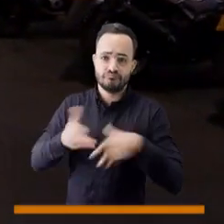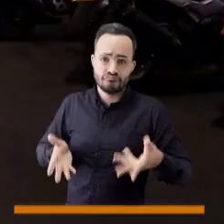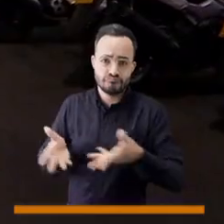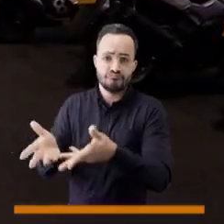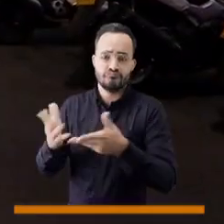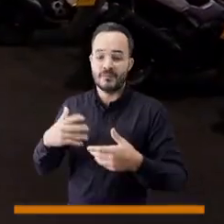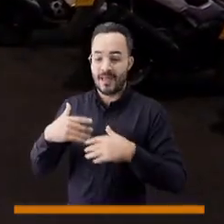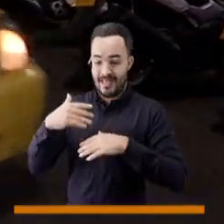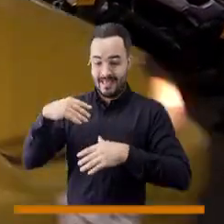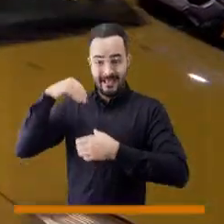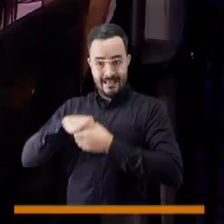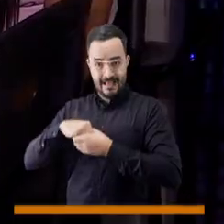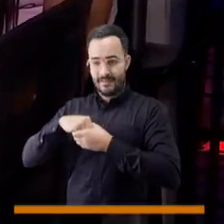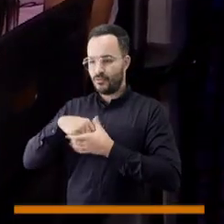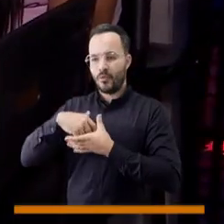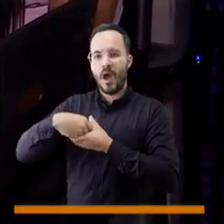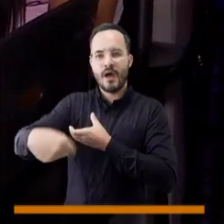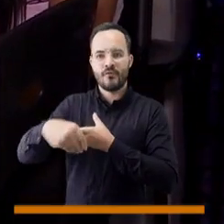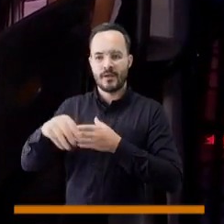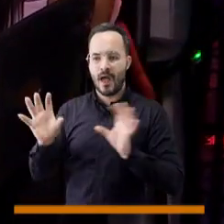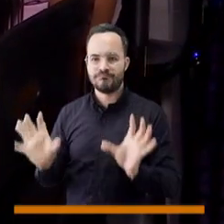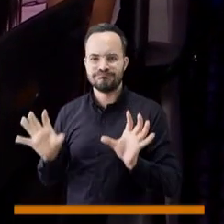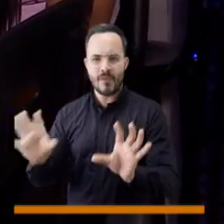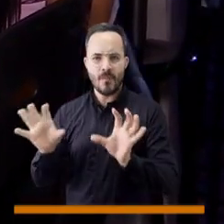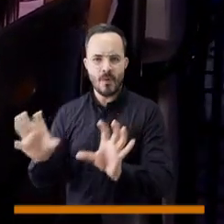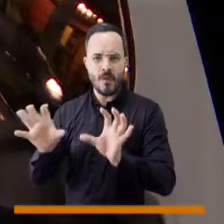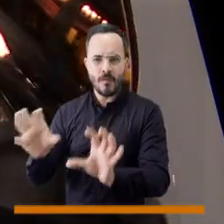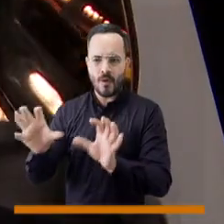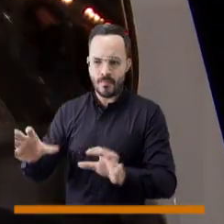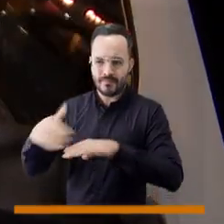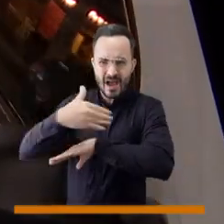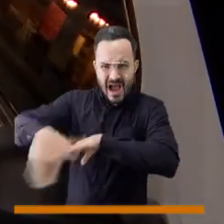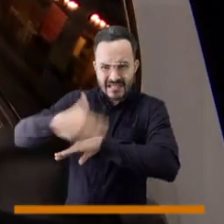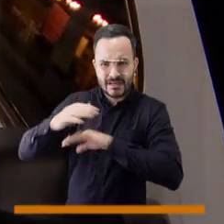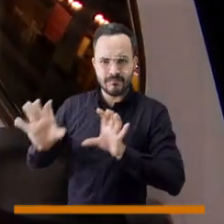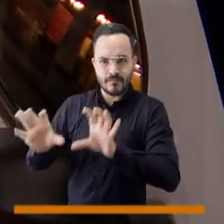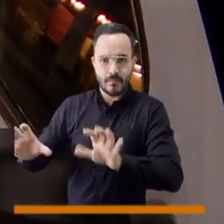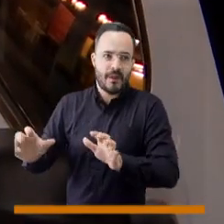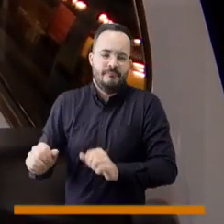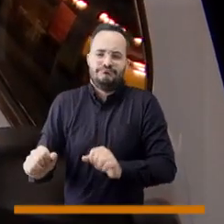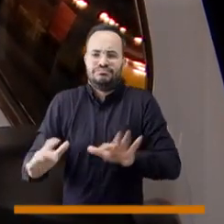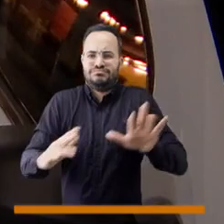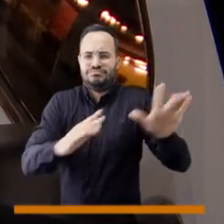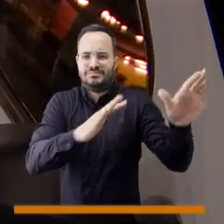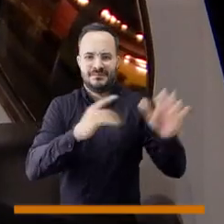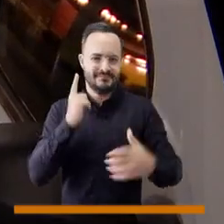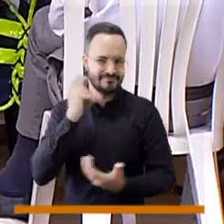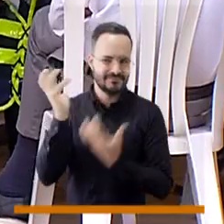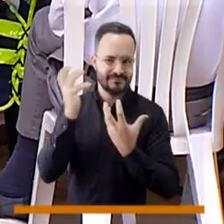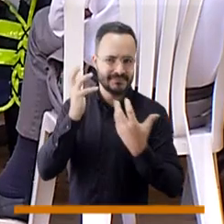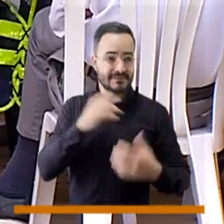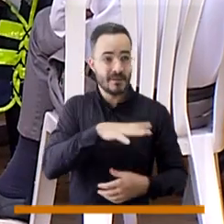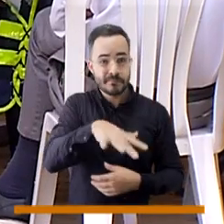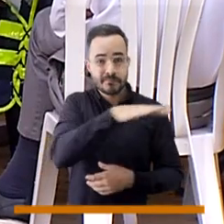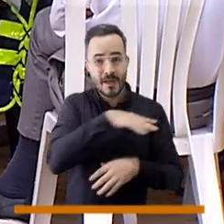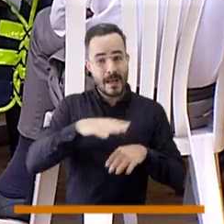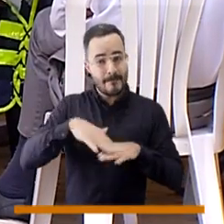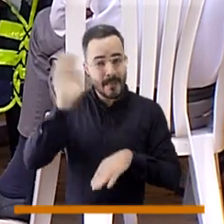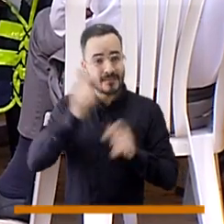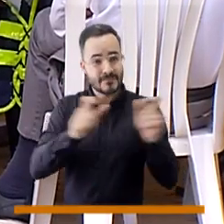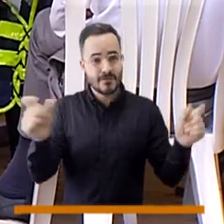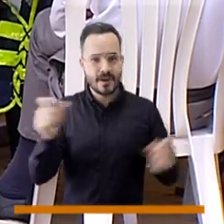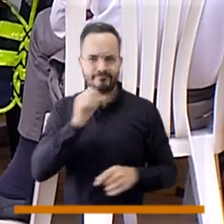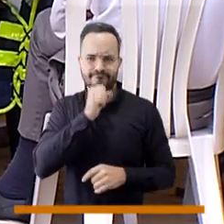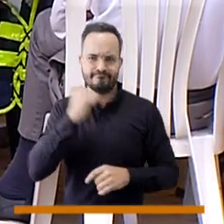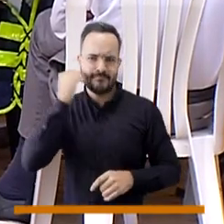a la calle. Entonces, ¿esto qué hace? Genera más ruidos hacia el vecindario y de por sí este vecindario es de mucha gente de